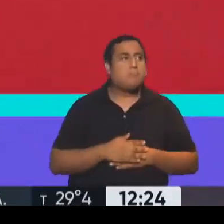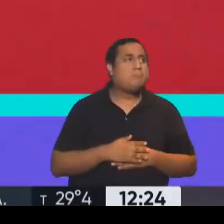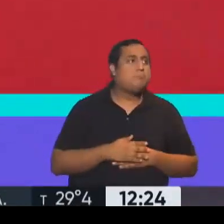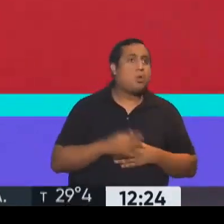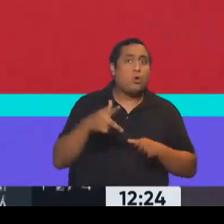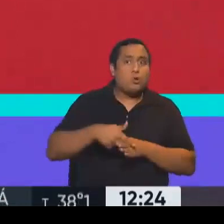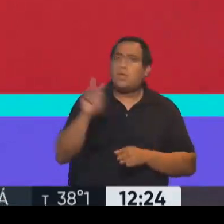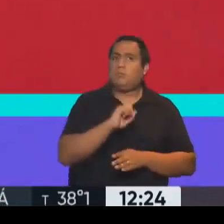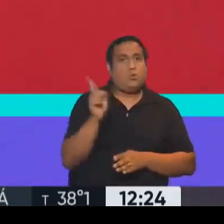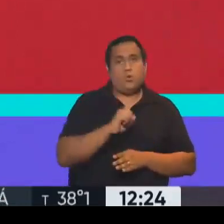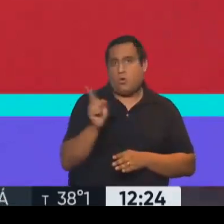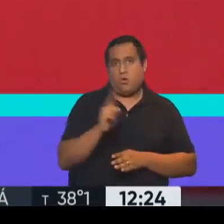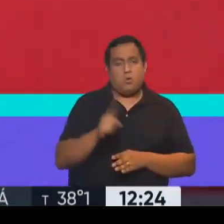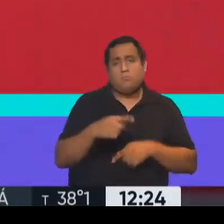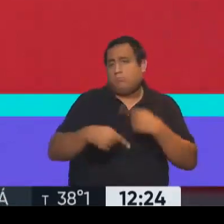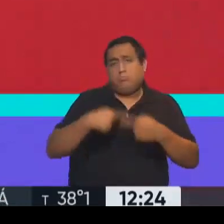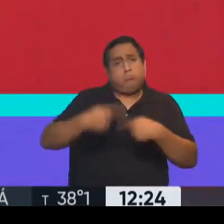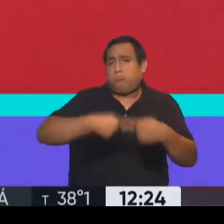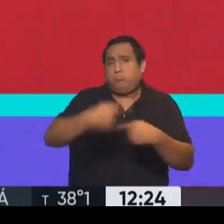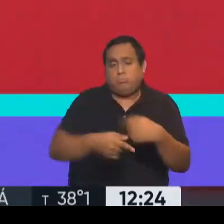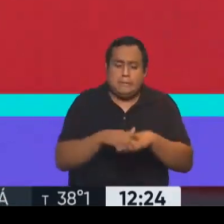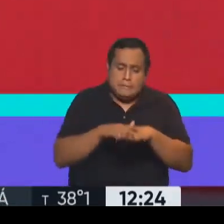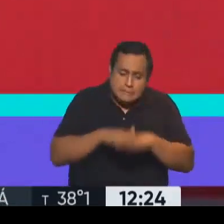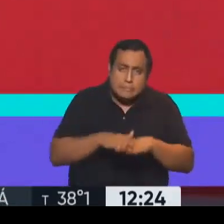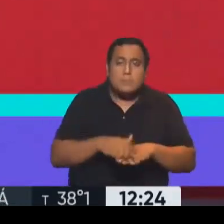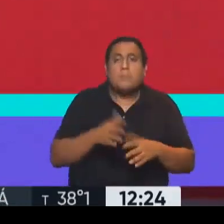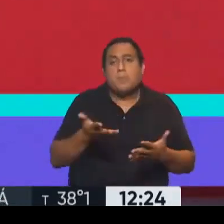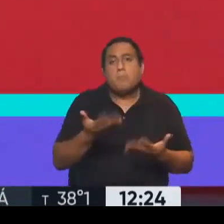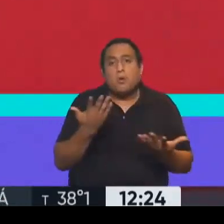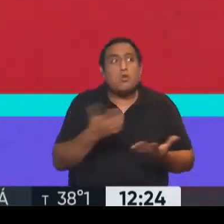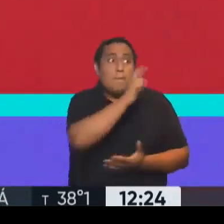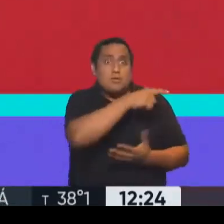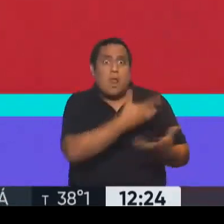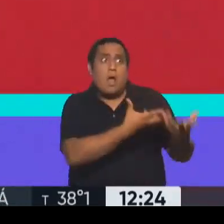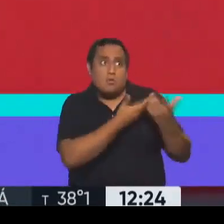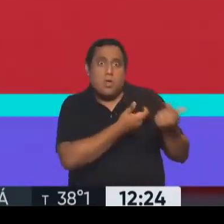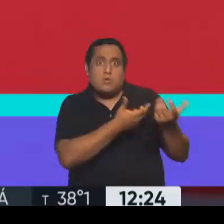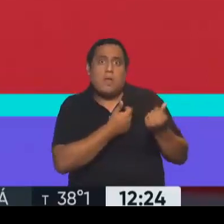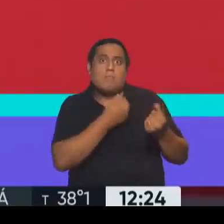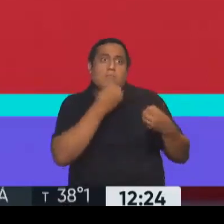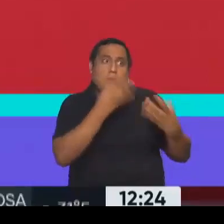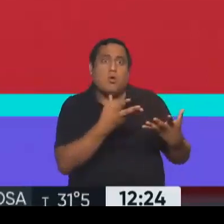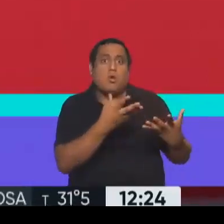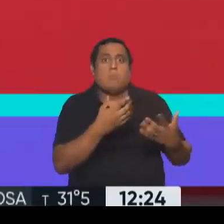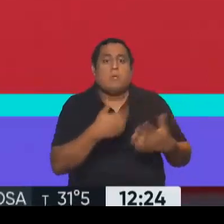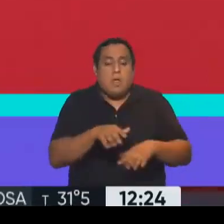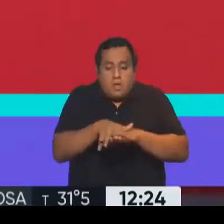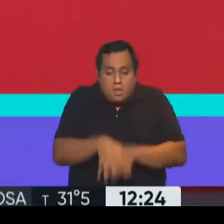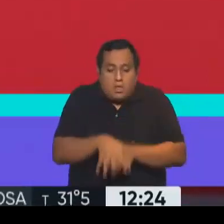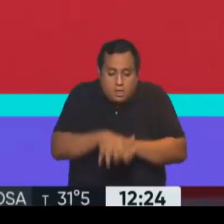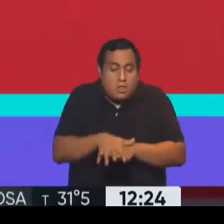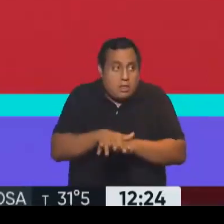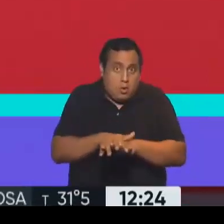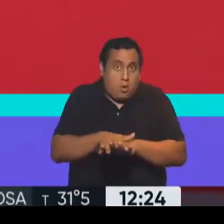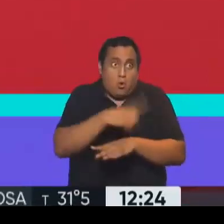la maniobra, o lo ideal es no frenarla, por lo cual, cuantas más personas nos puedan dar una mano, más vamos a descansar nosotros